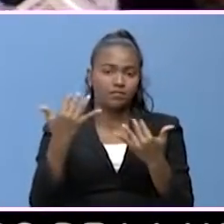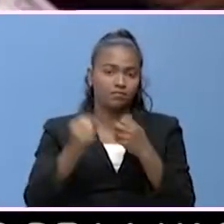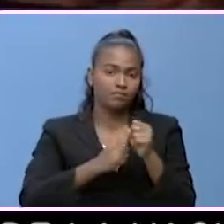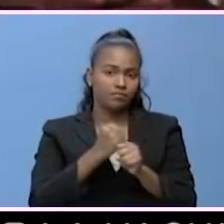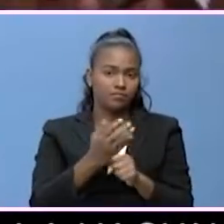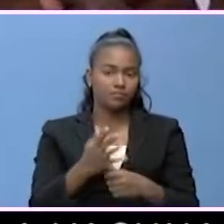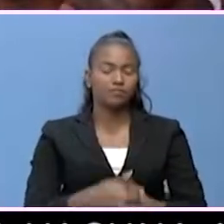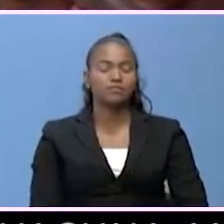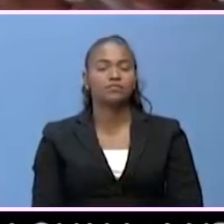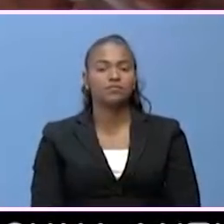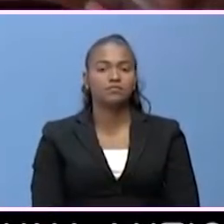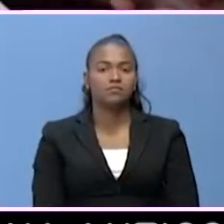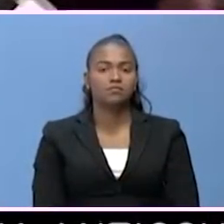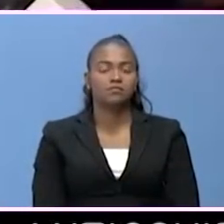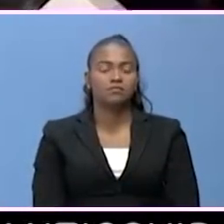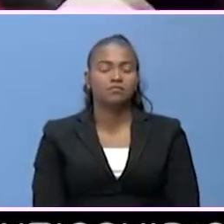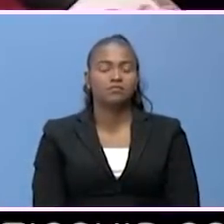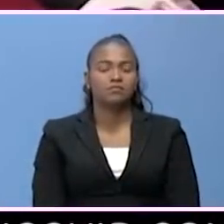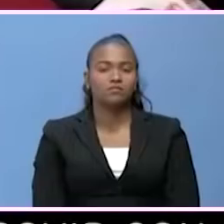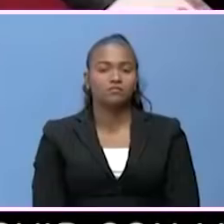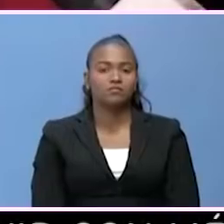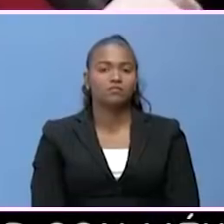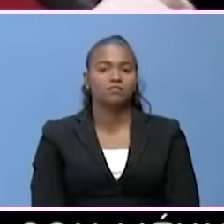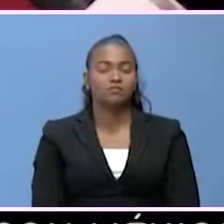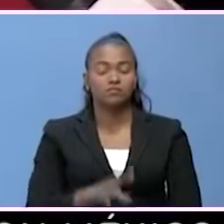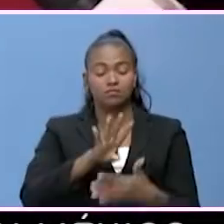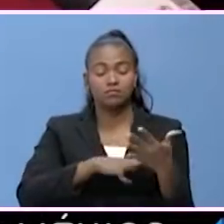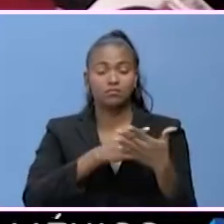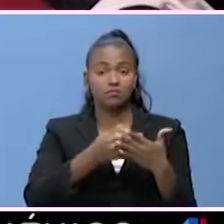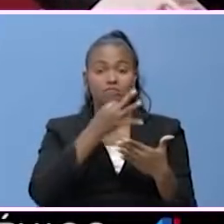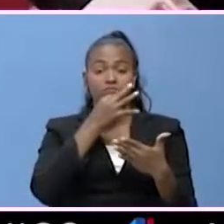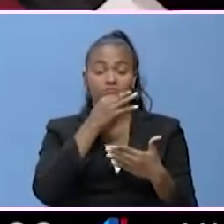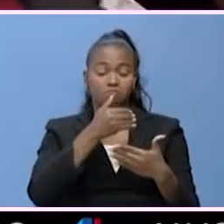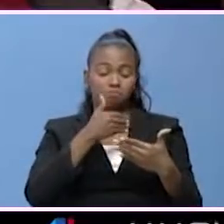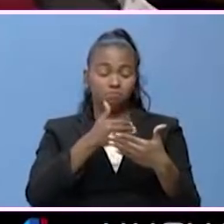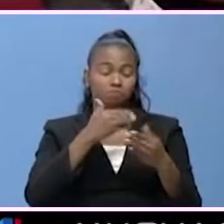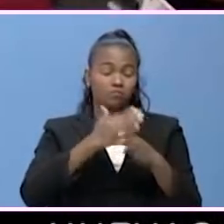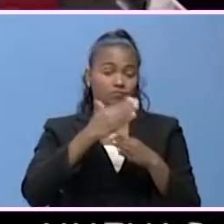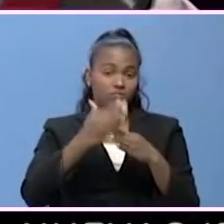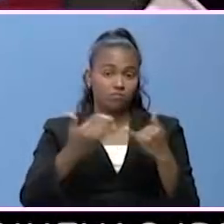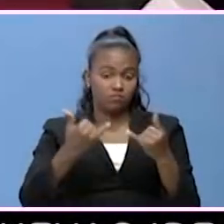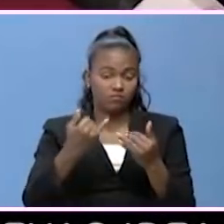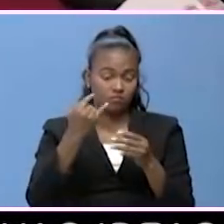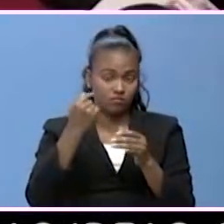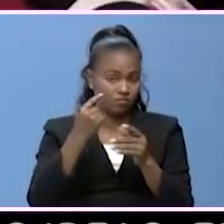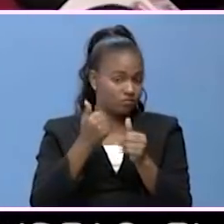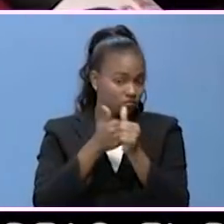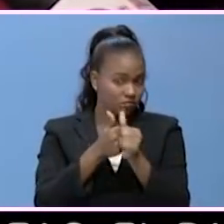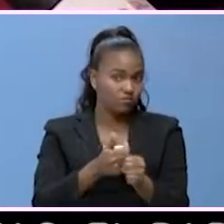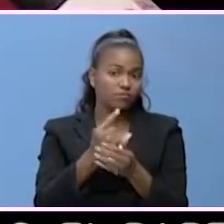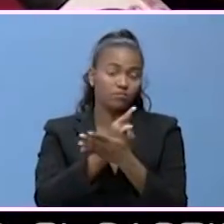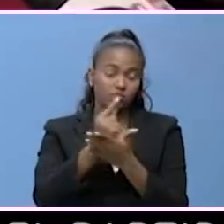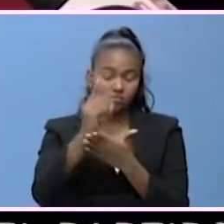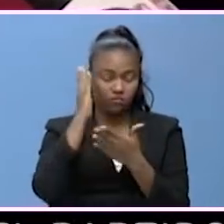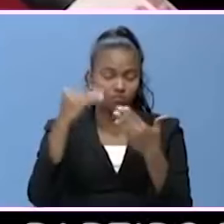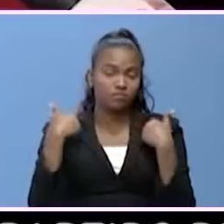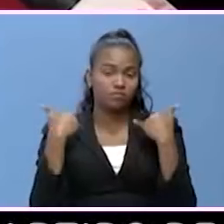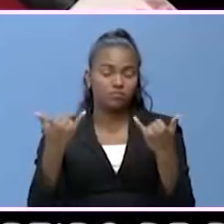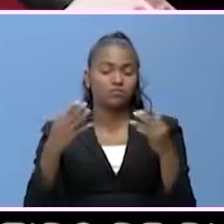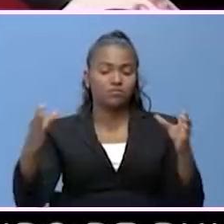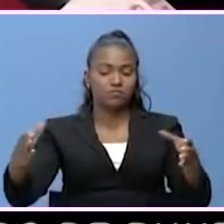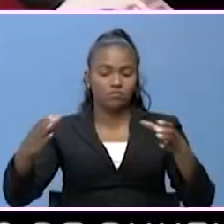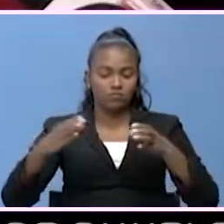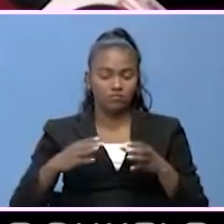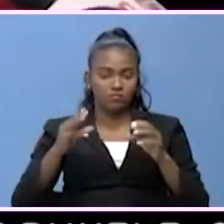escolar. Está prácticamente listo el cronograma. En esta misma semana ustedes lo van a tener. Vamos a convocar